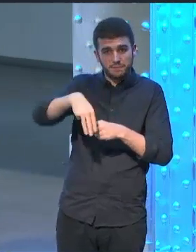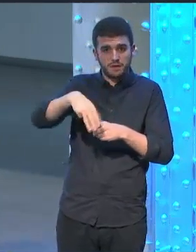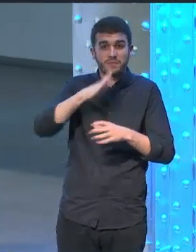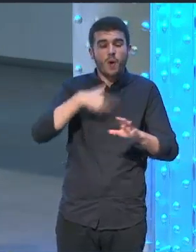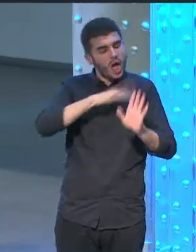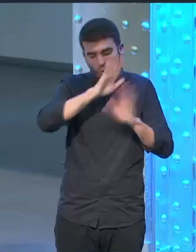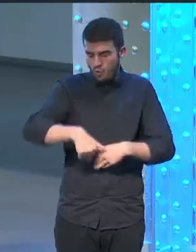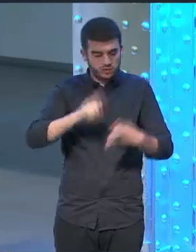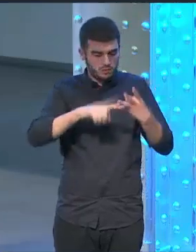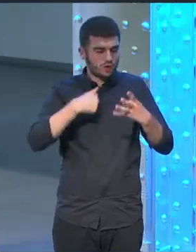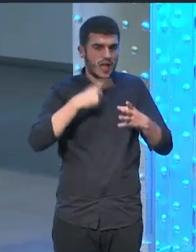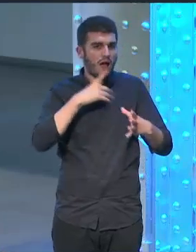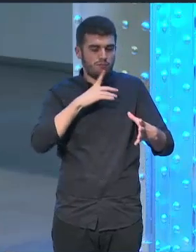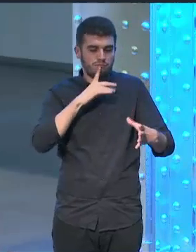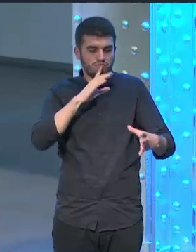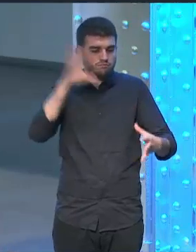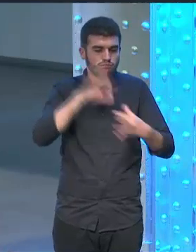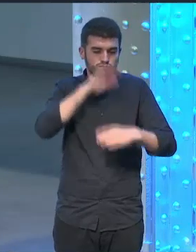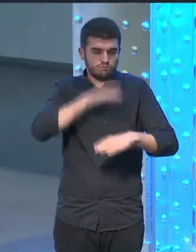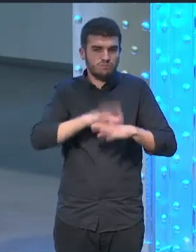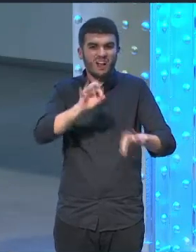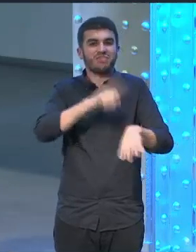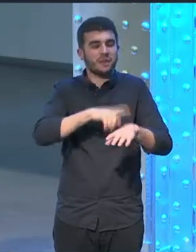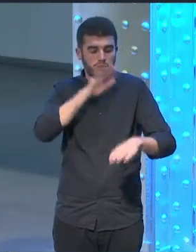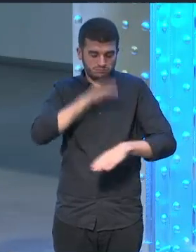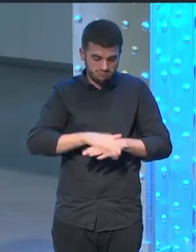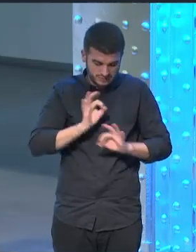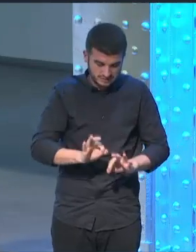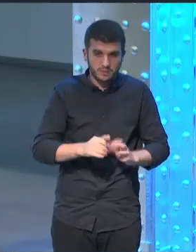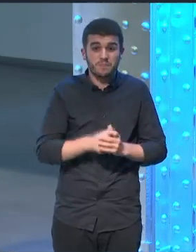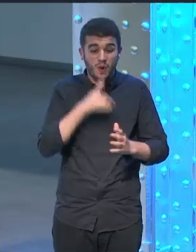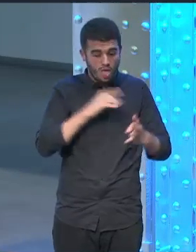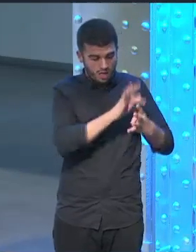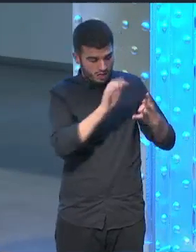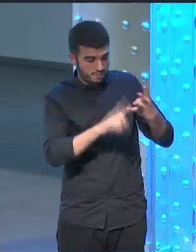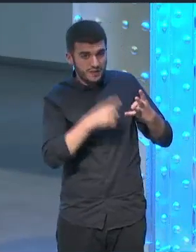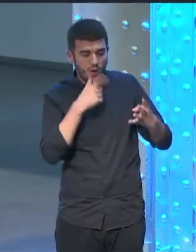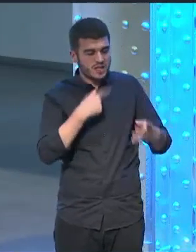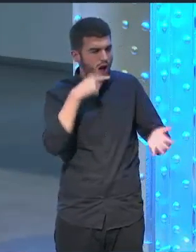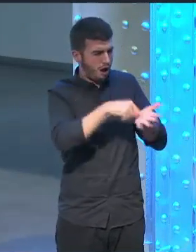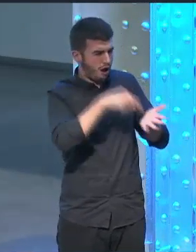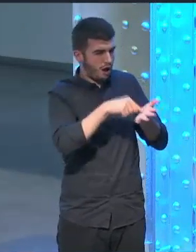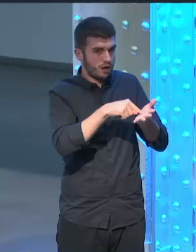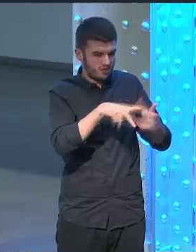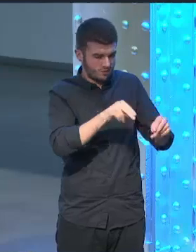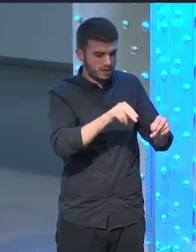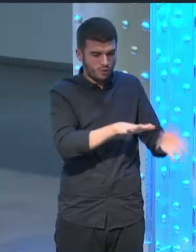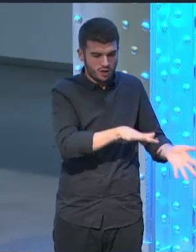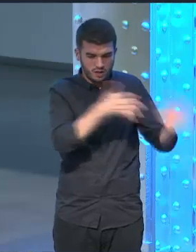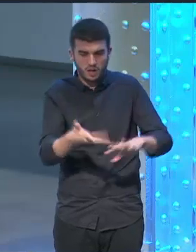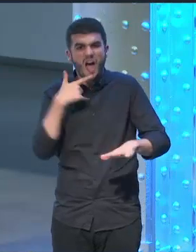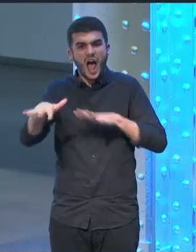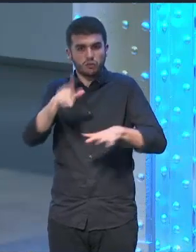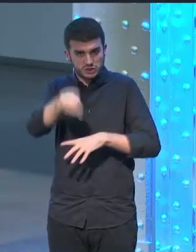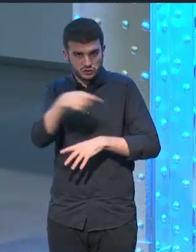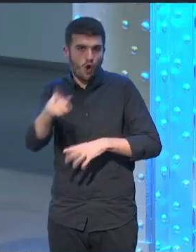Último, y cumplo con el tiempo. De la queja tenemos que pasar a la acción. Y lo primero es la educación.